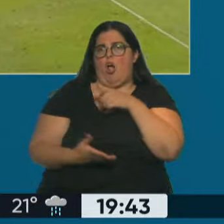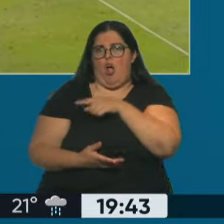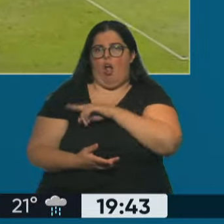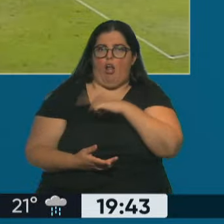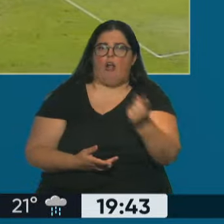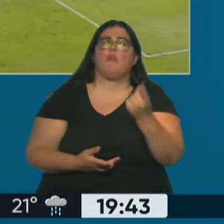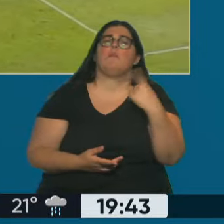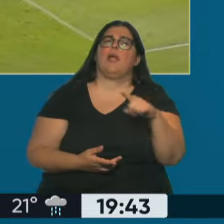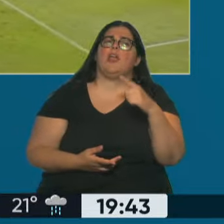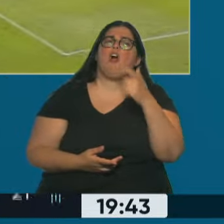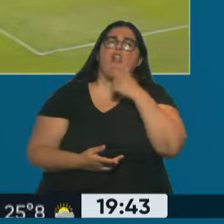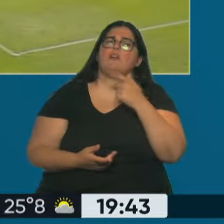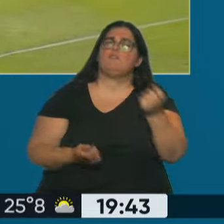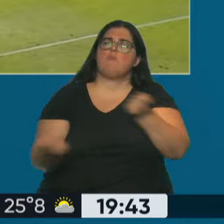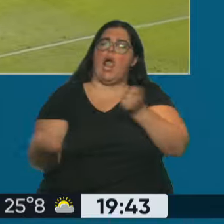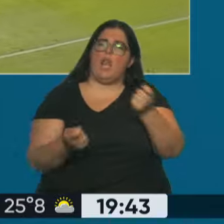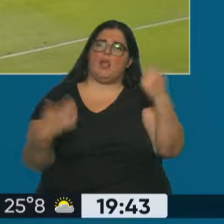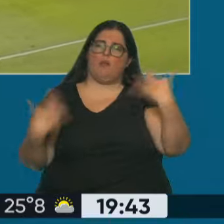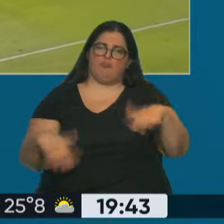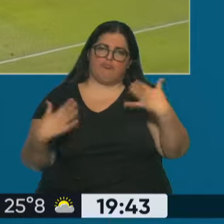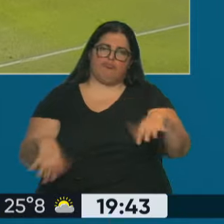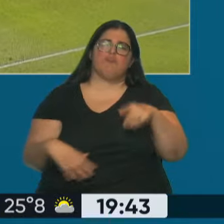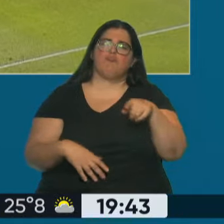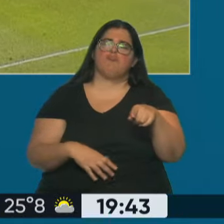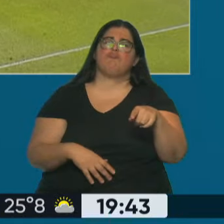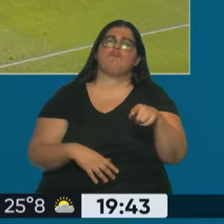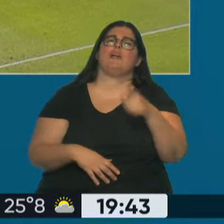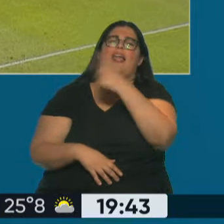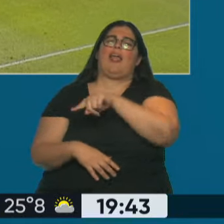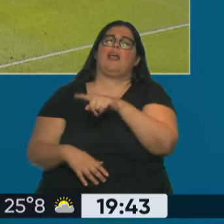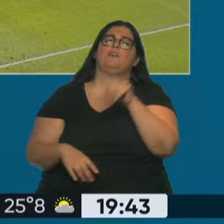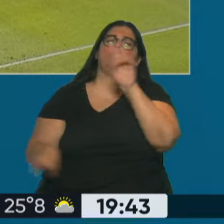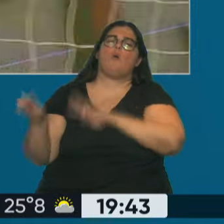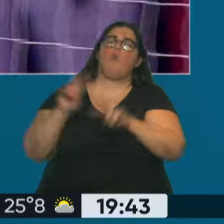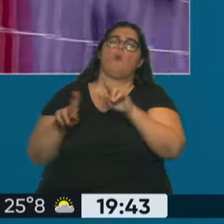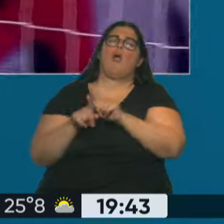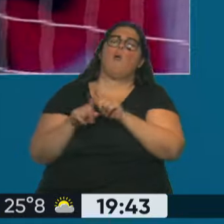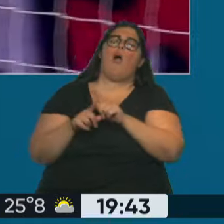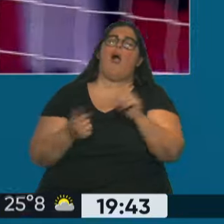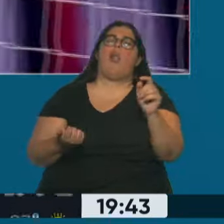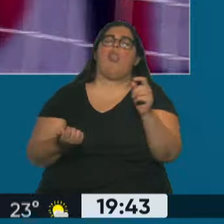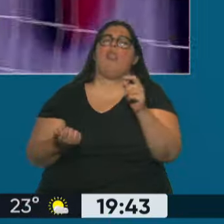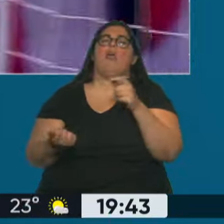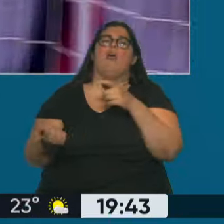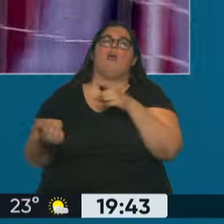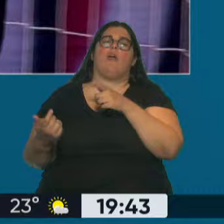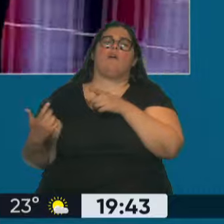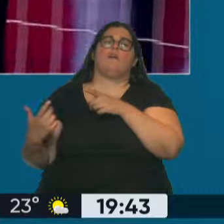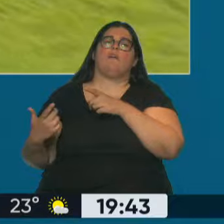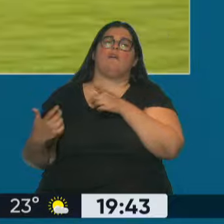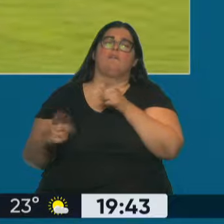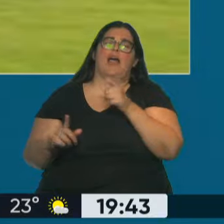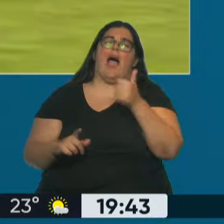manejó mucho. Ellos jugaban a tirar centro, pelotazos a Ávalo.